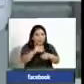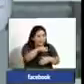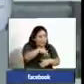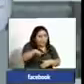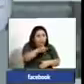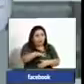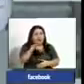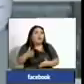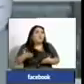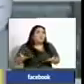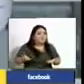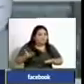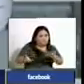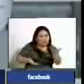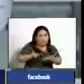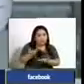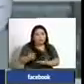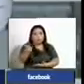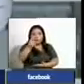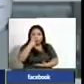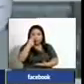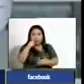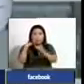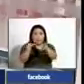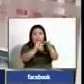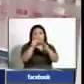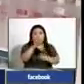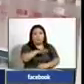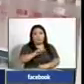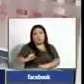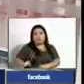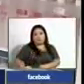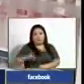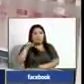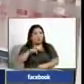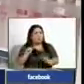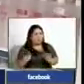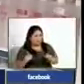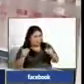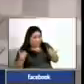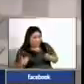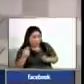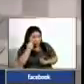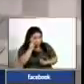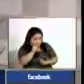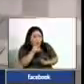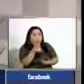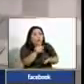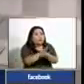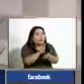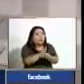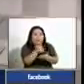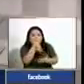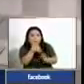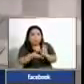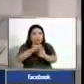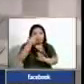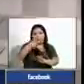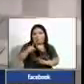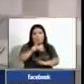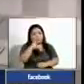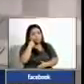se dedican a la comercialización de medicamentos a nivel nacional. Esto con el fin de verificar que los precios no sufran algún